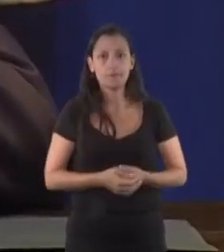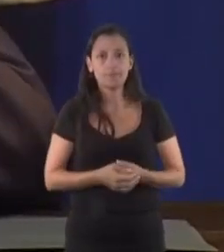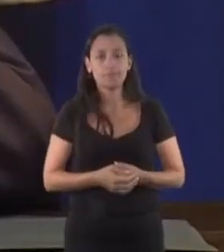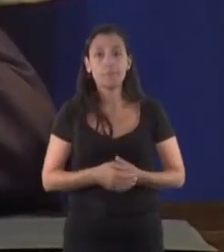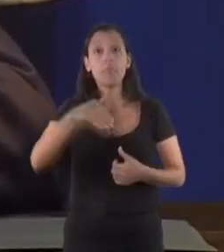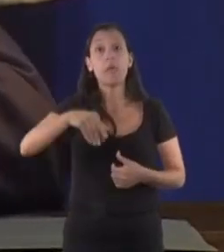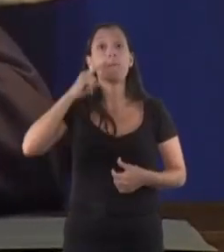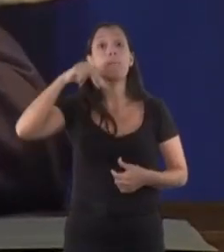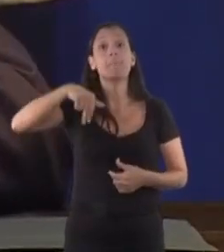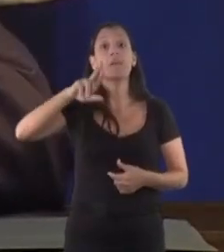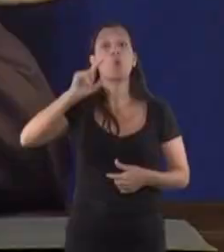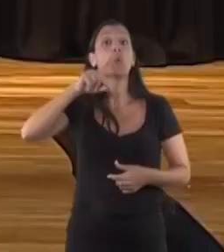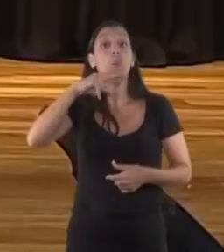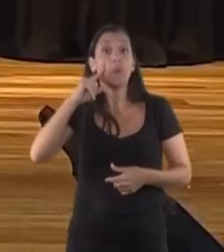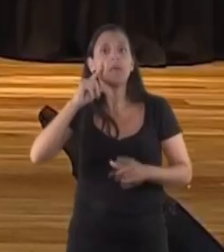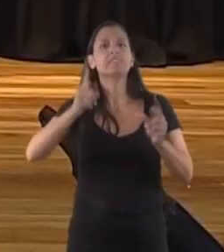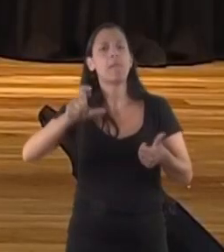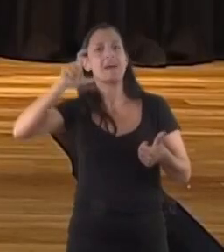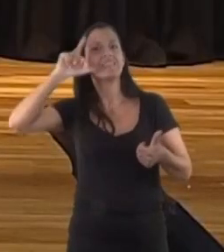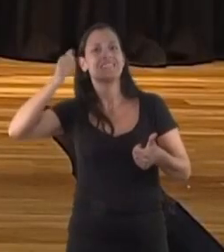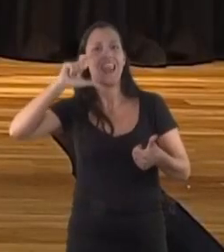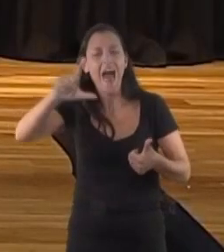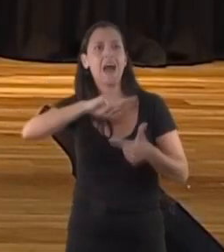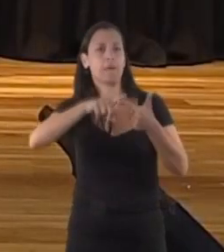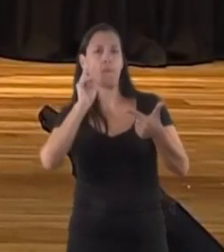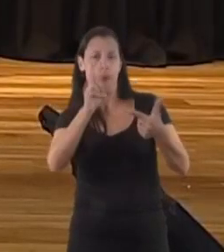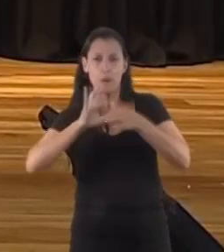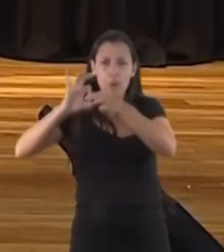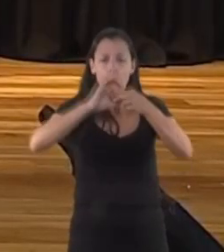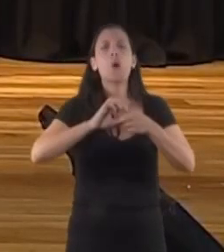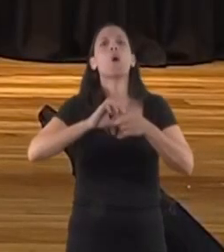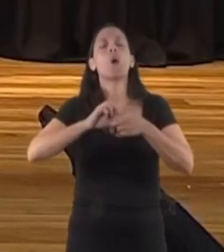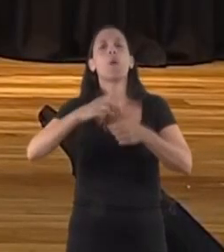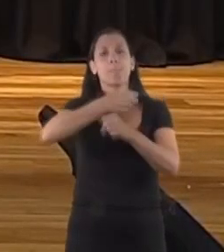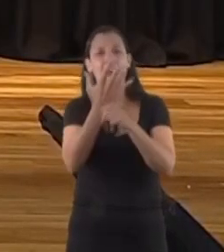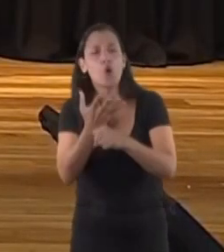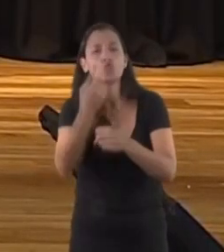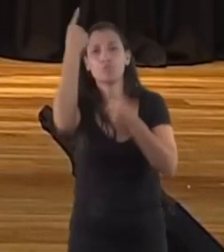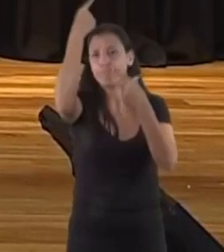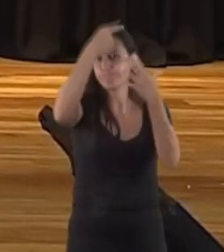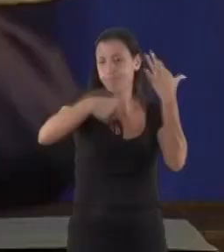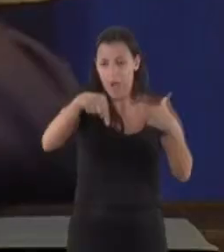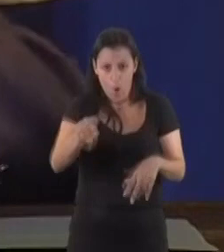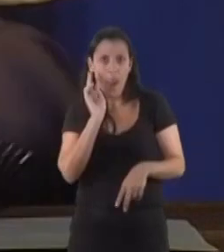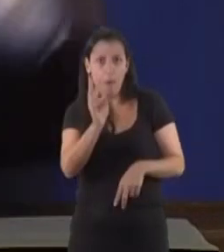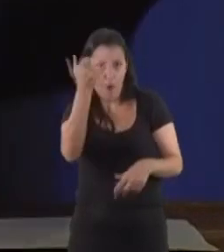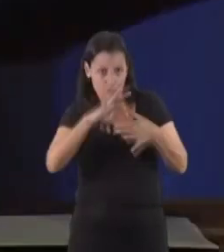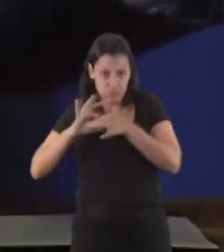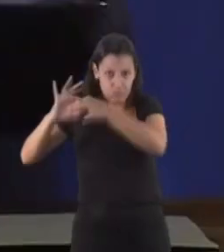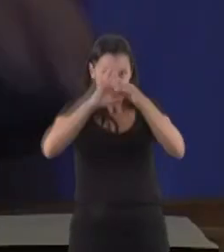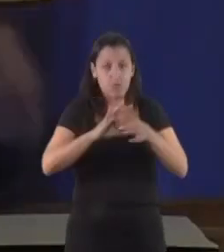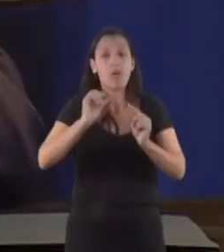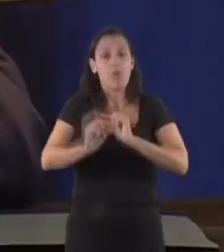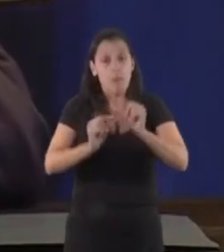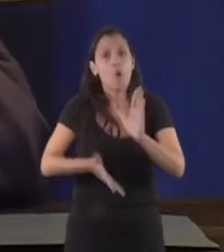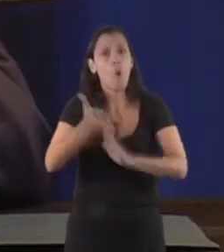MINURBI y que se da en la CELAC y que se da en el MERCOSUR y que se da ahora que tratamos de impulsar con el